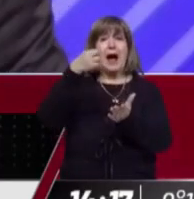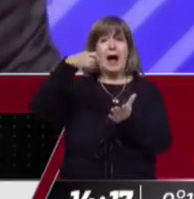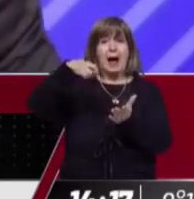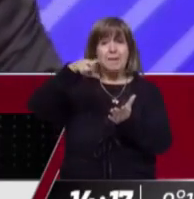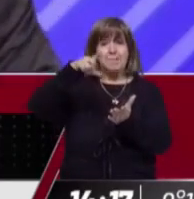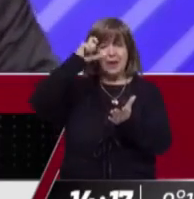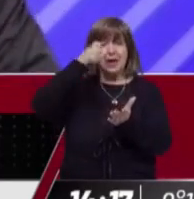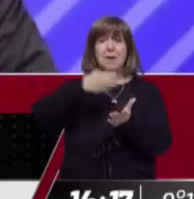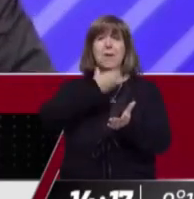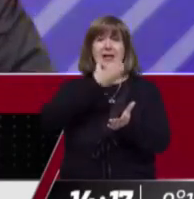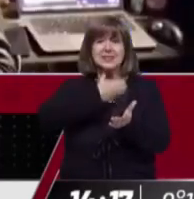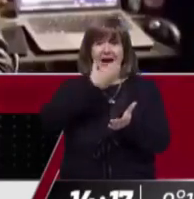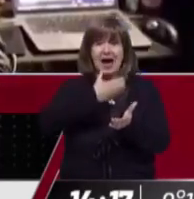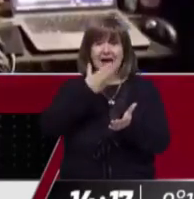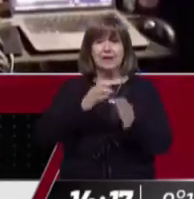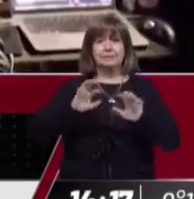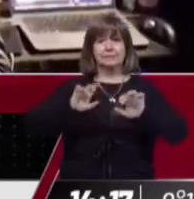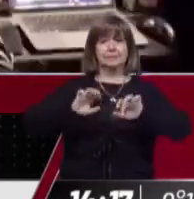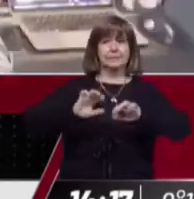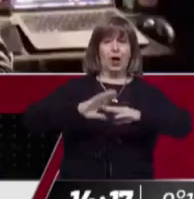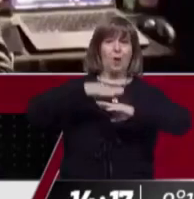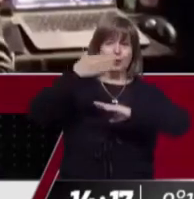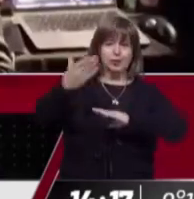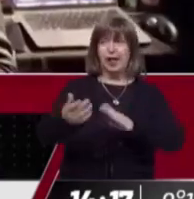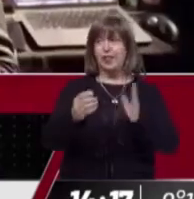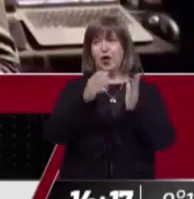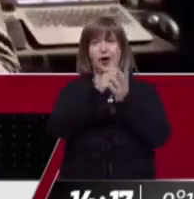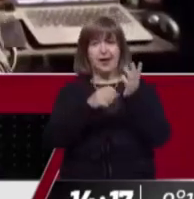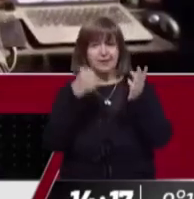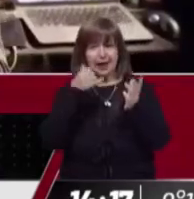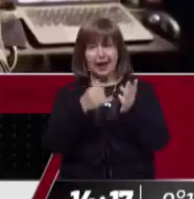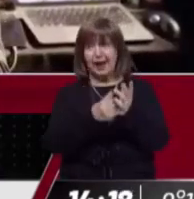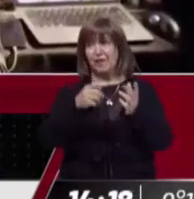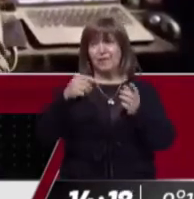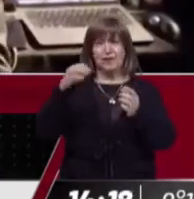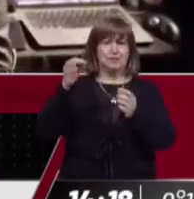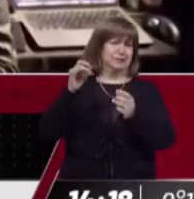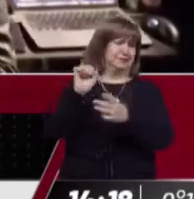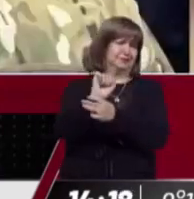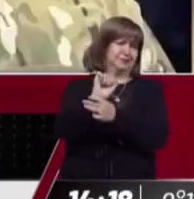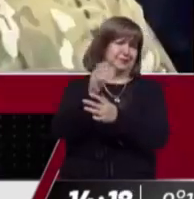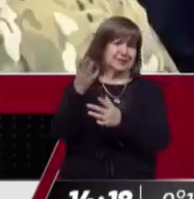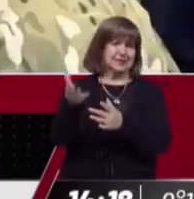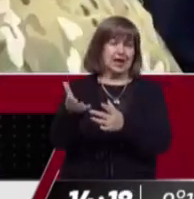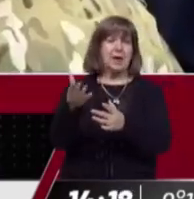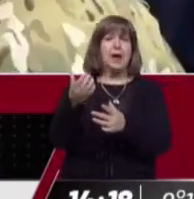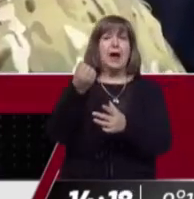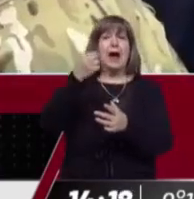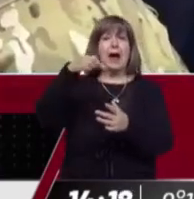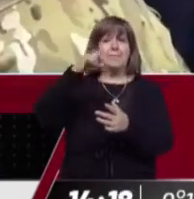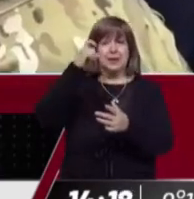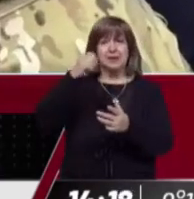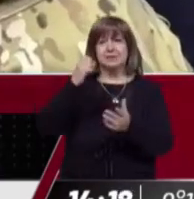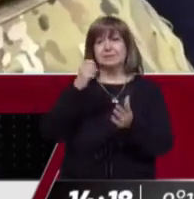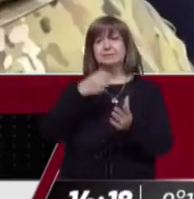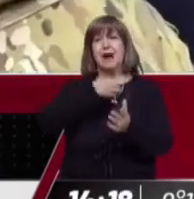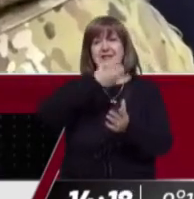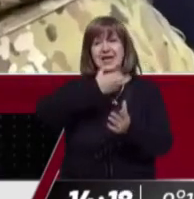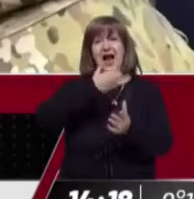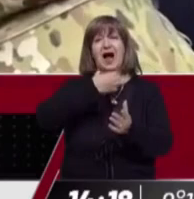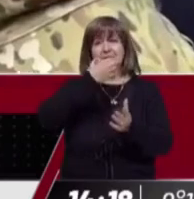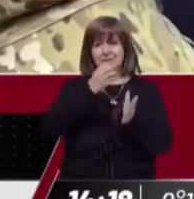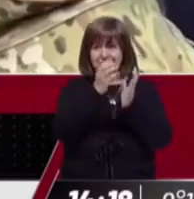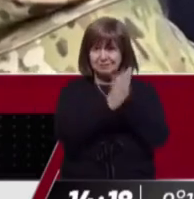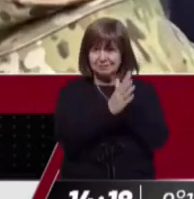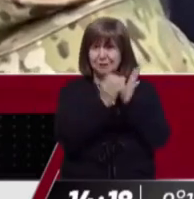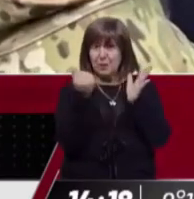teléfonos iPhone, Sí. las computadoras MacBook, todo lo que es Macintosh, digamos, lo hace por supuesto Apple, Otro líder que es una mundial. empresa que